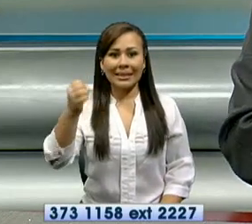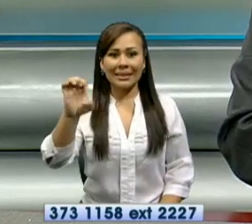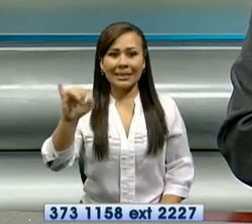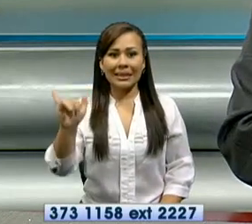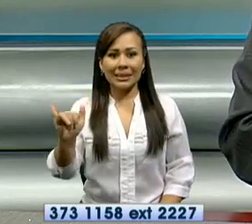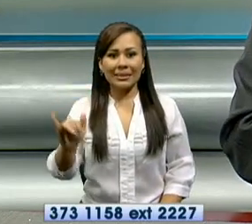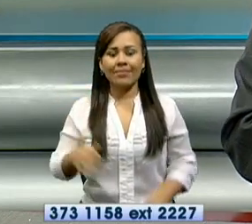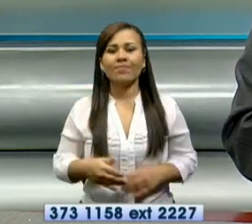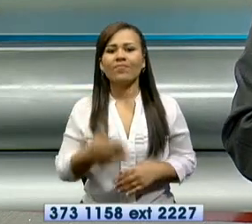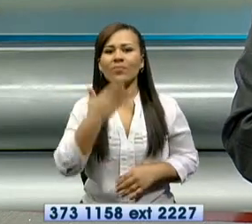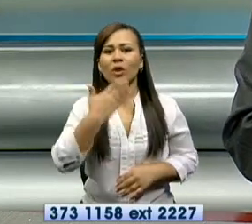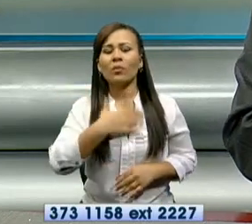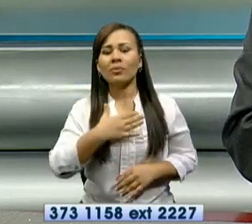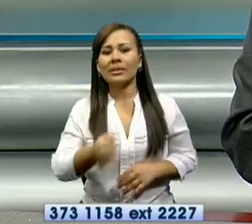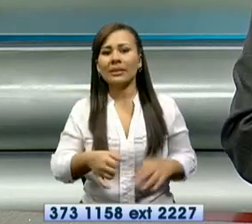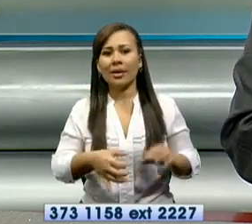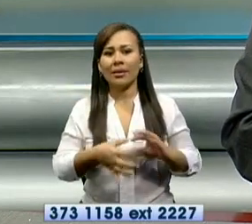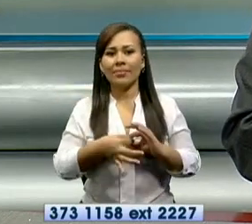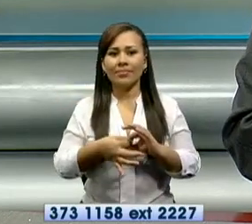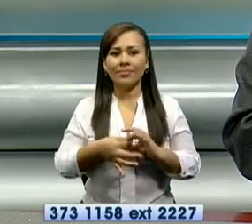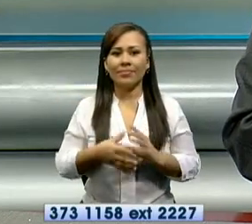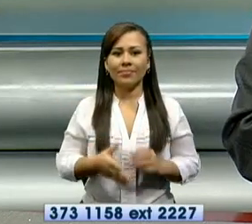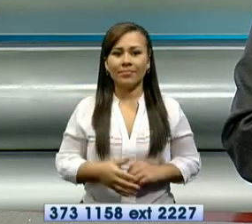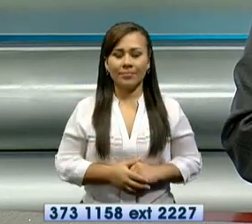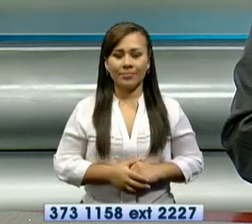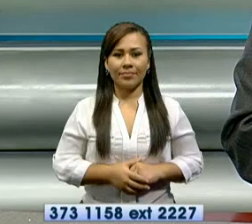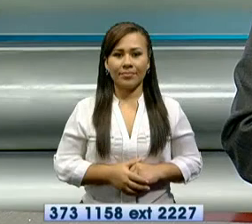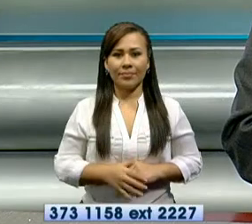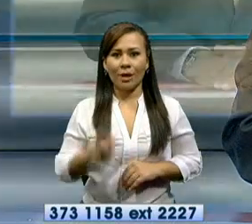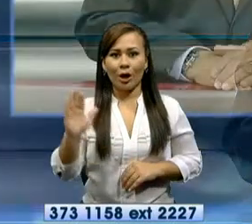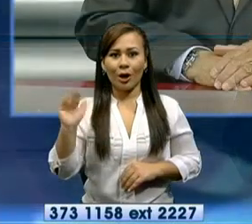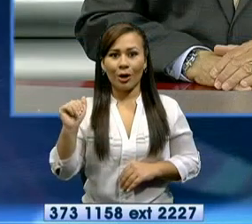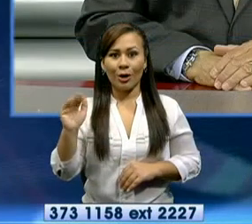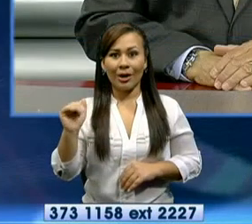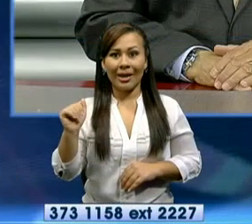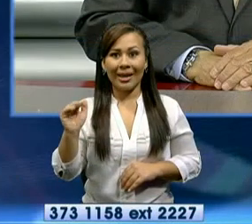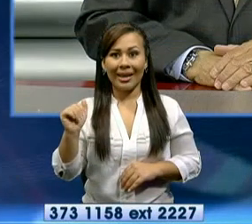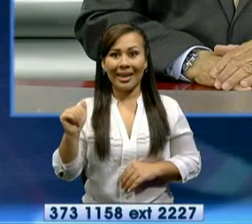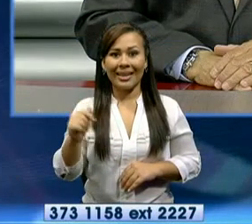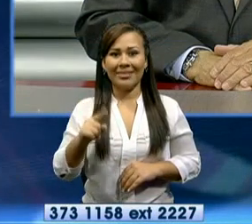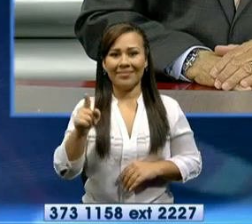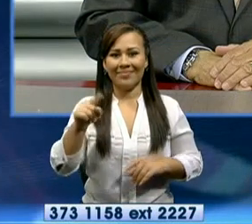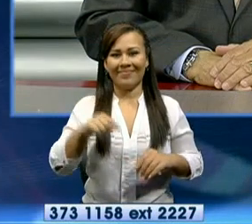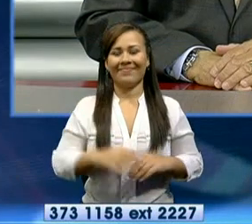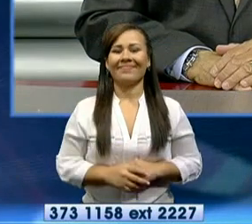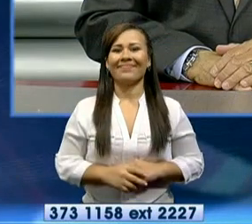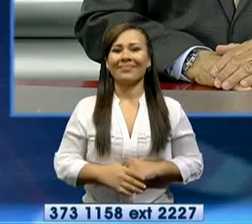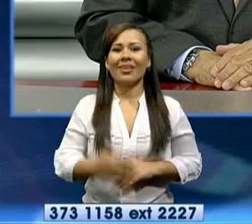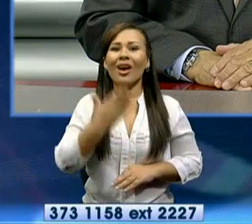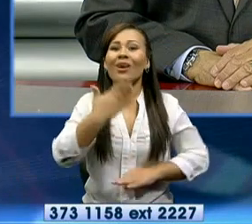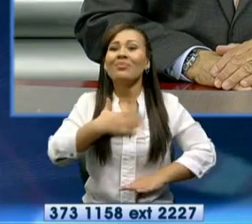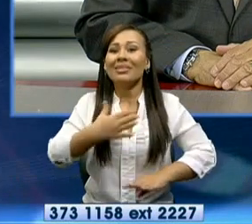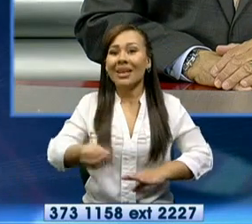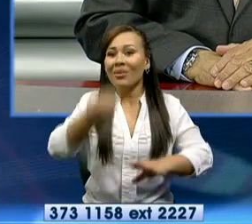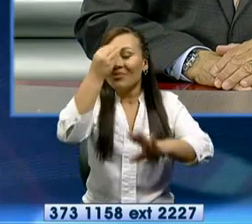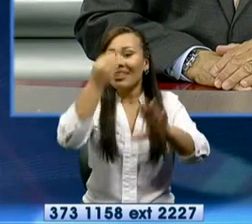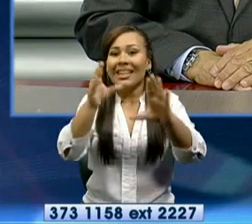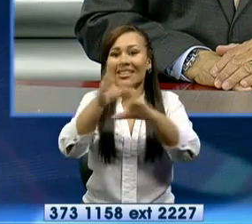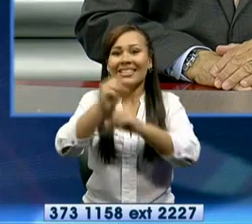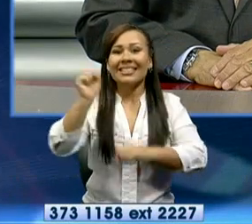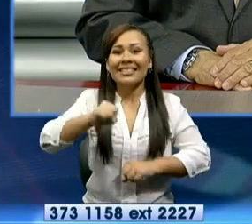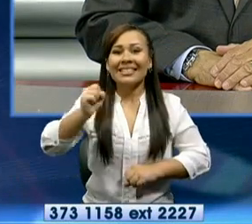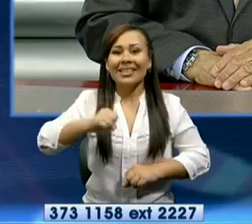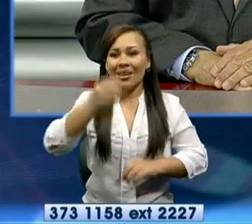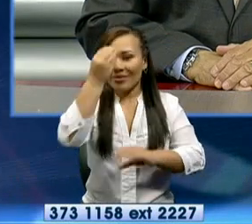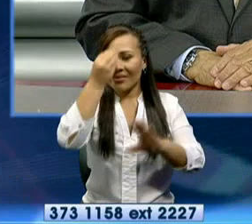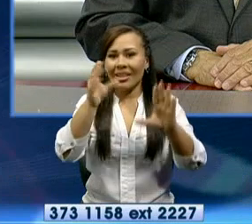Cristian Mendoza, a ver qué nos dice Cristian. Hola. Ahí está Cristian. Cristian, buenas noches. ¿Qué tal, Hugo? Buenas noches.